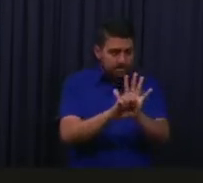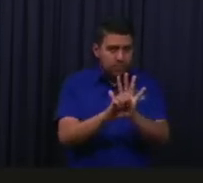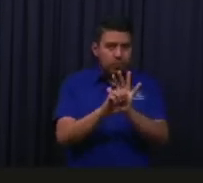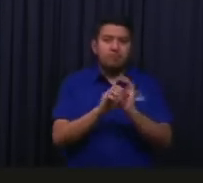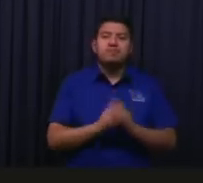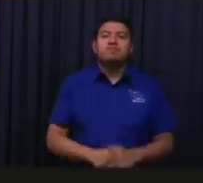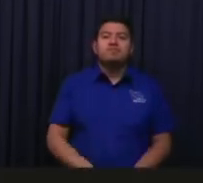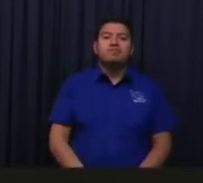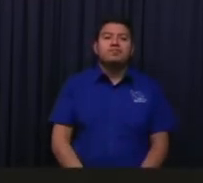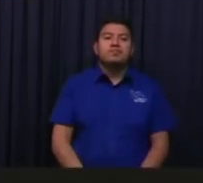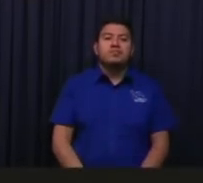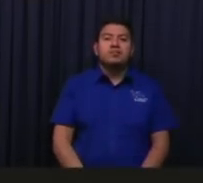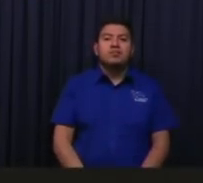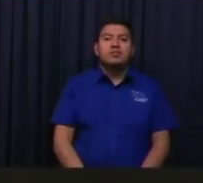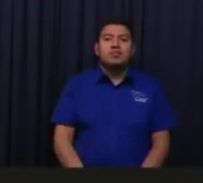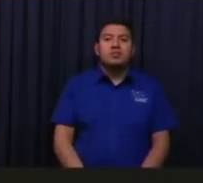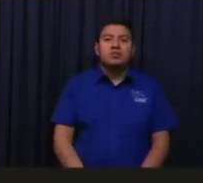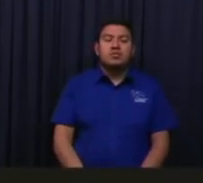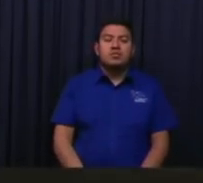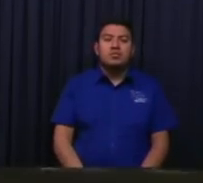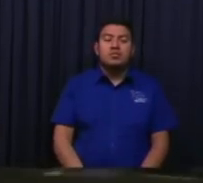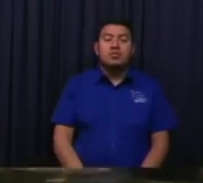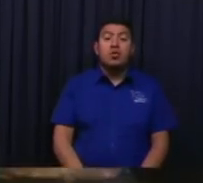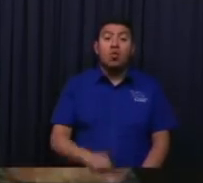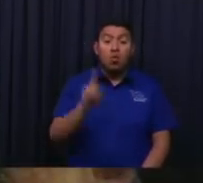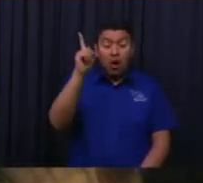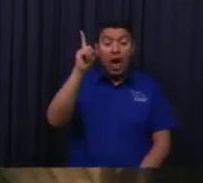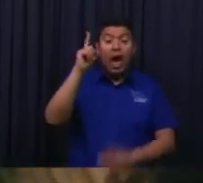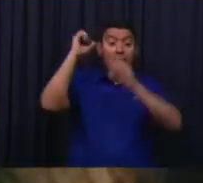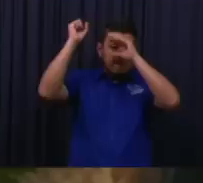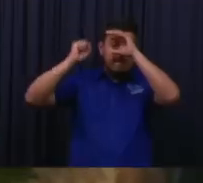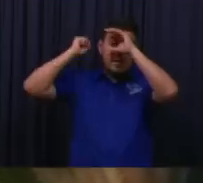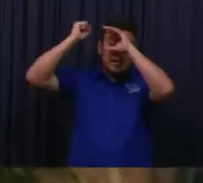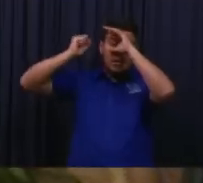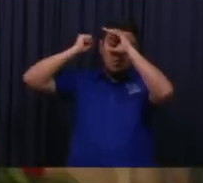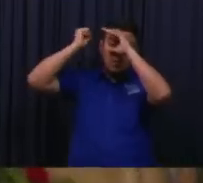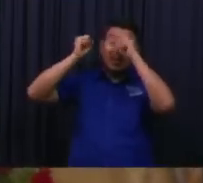película que se llama Yo Soy Leyenda?